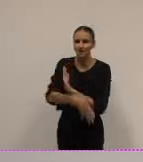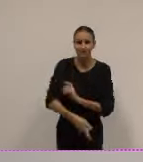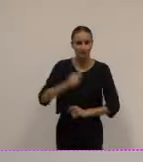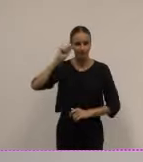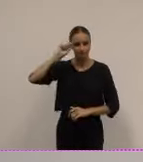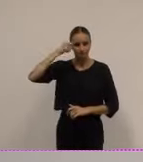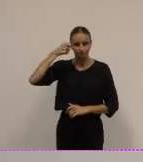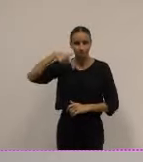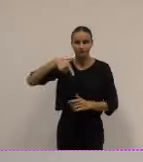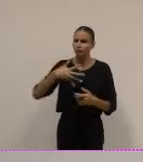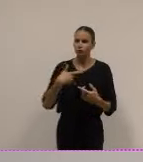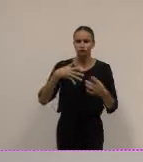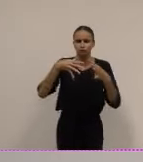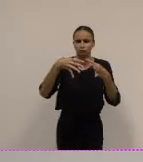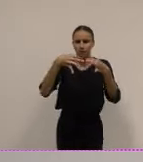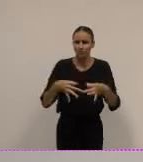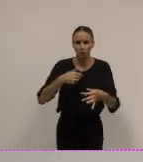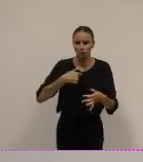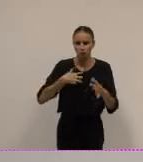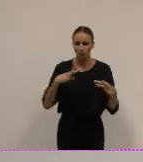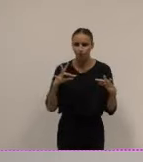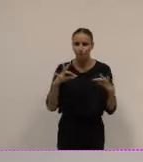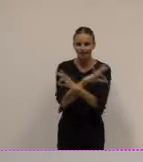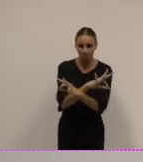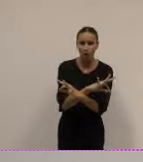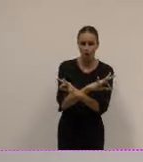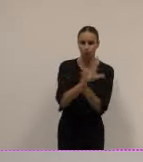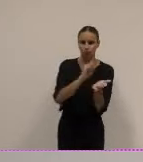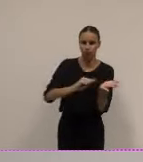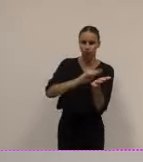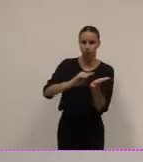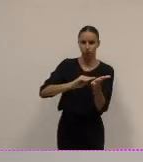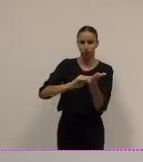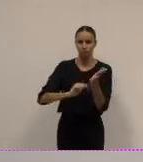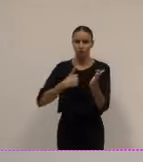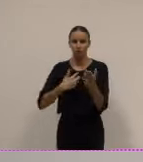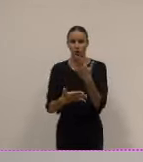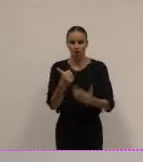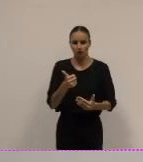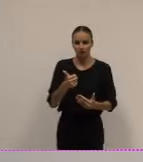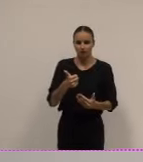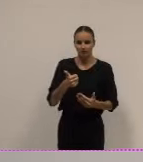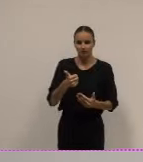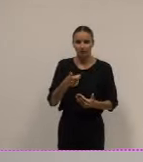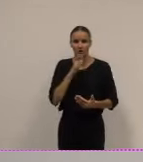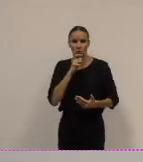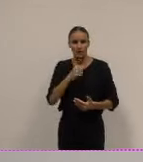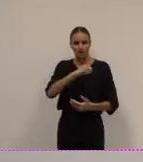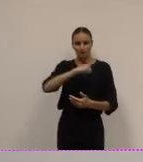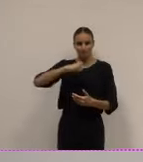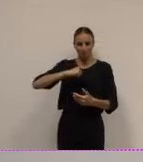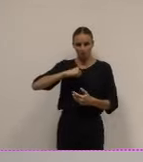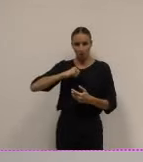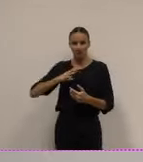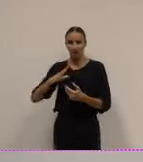me he equivocado en muchas decisiones. Los errores los asumo como propios y los aciertos han sido de